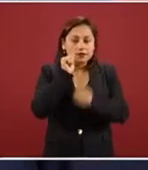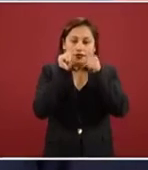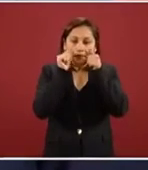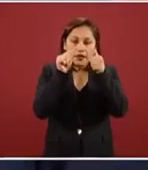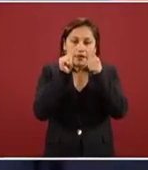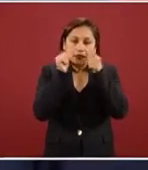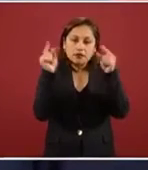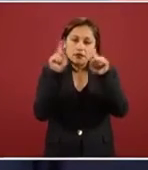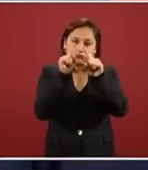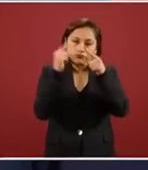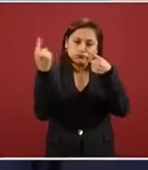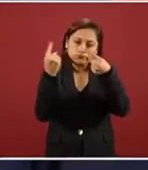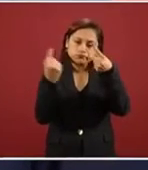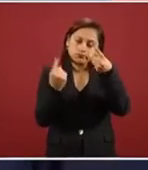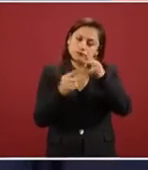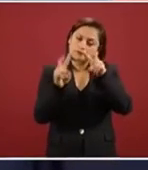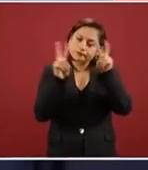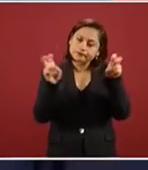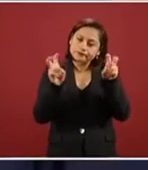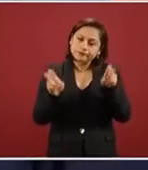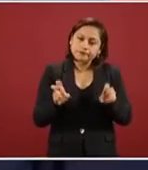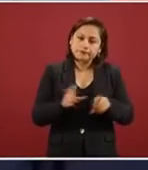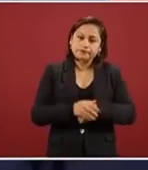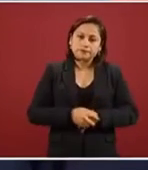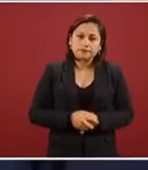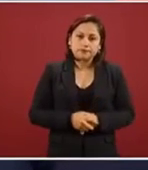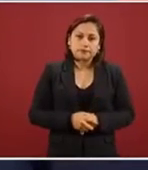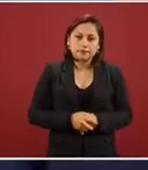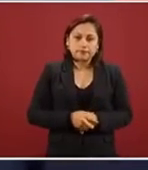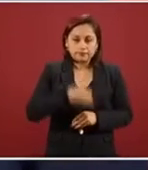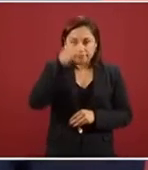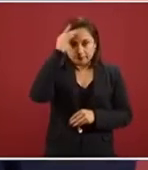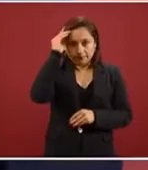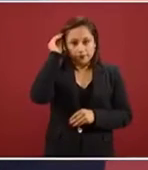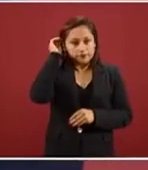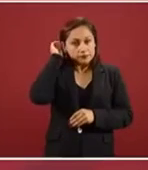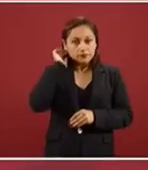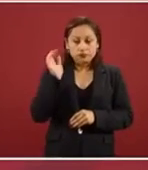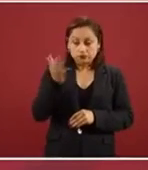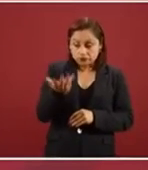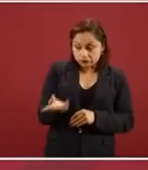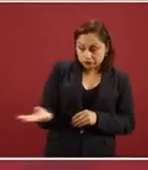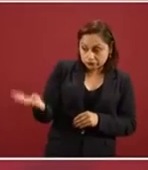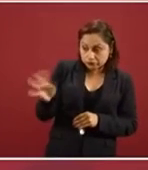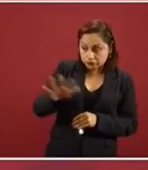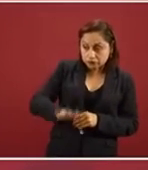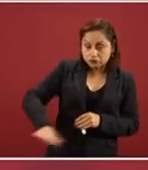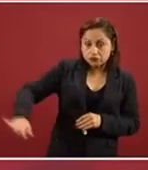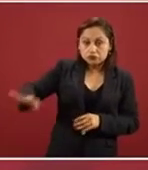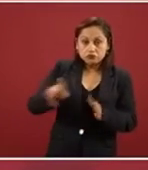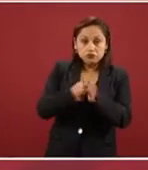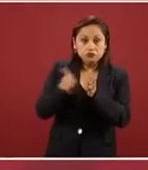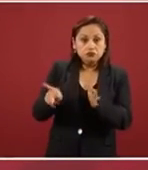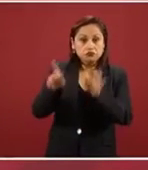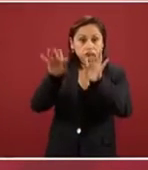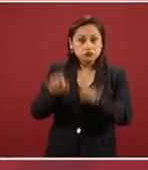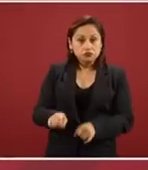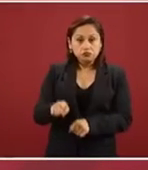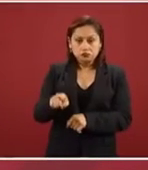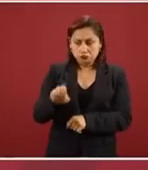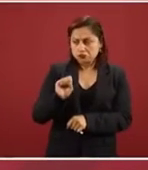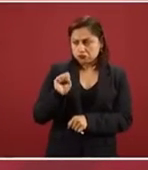todo. Y ustedes pues han actuado de manera